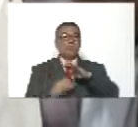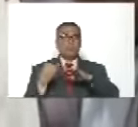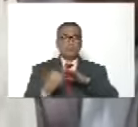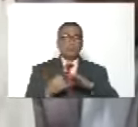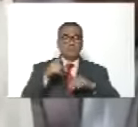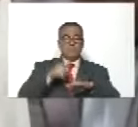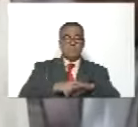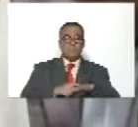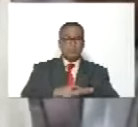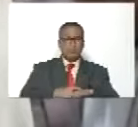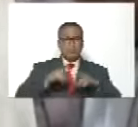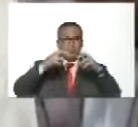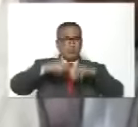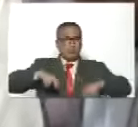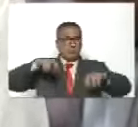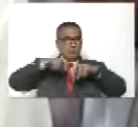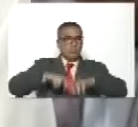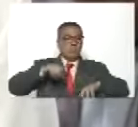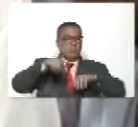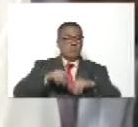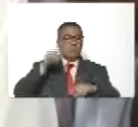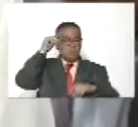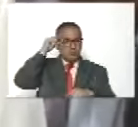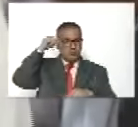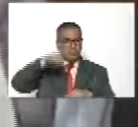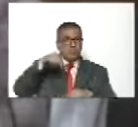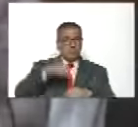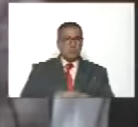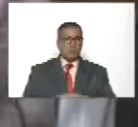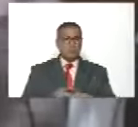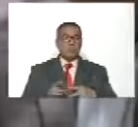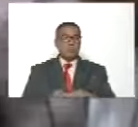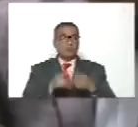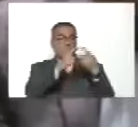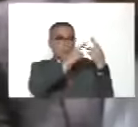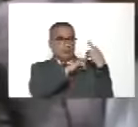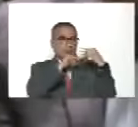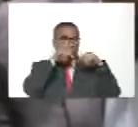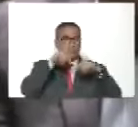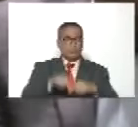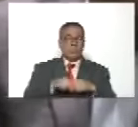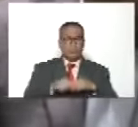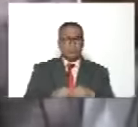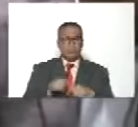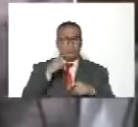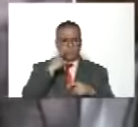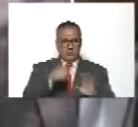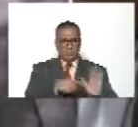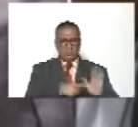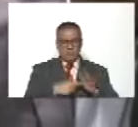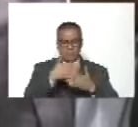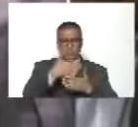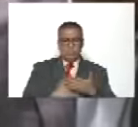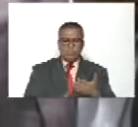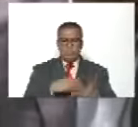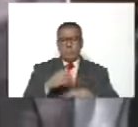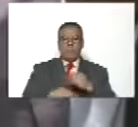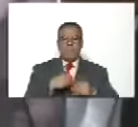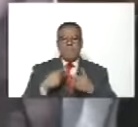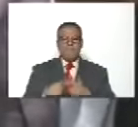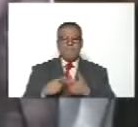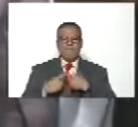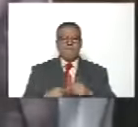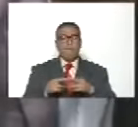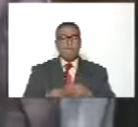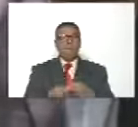de carácter de investigación que hoy asumimos este perfil para llevar